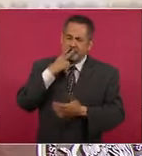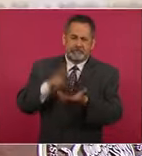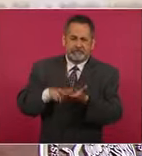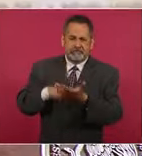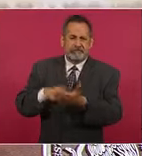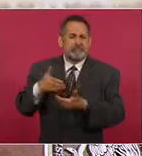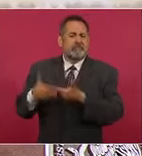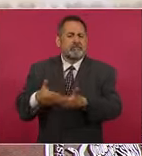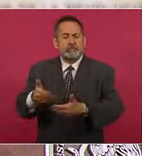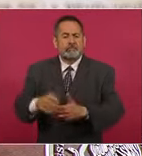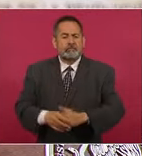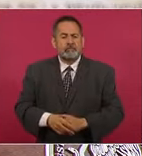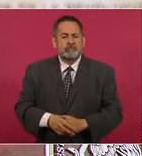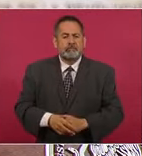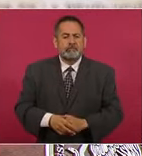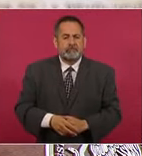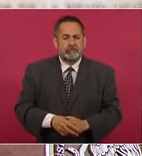nuestro pueblo.